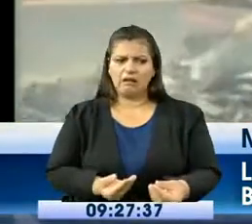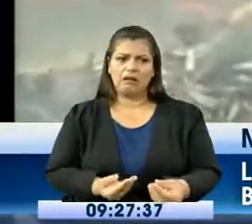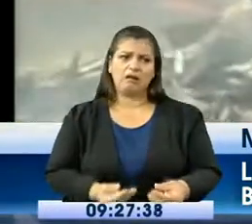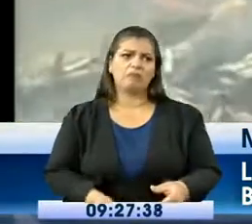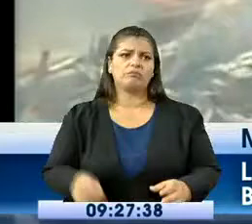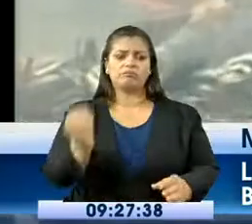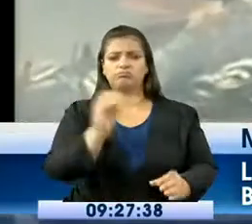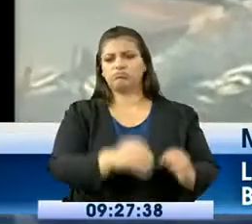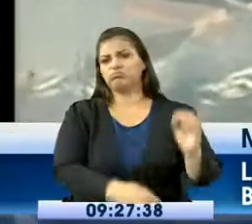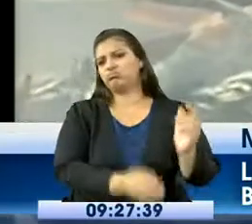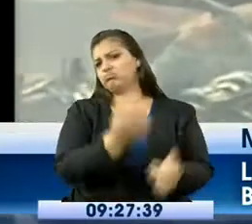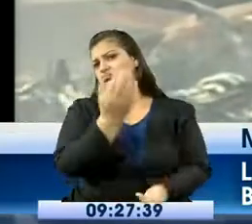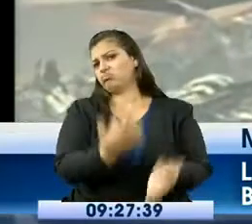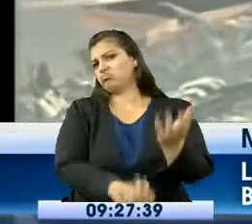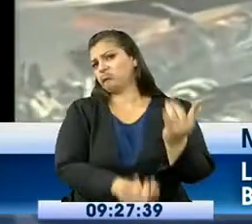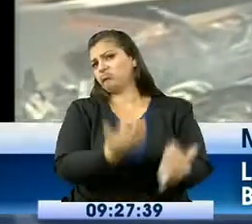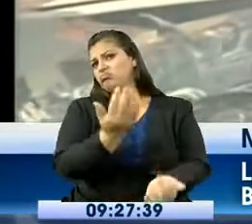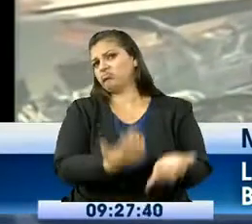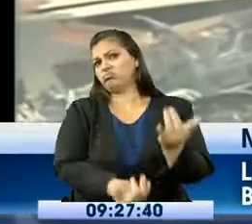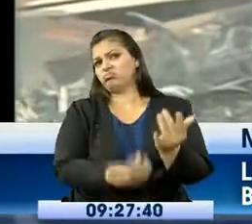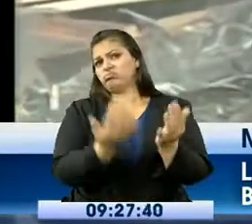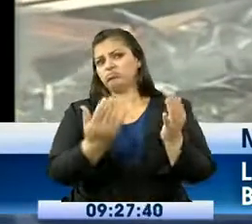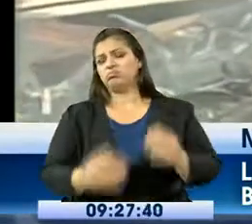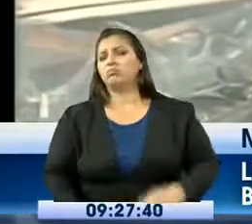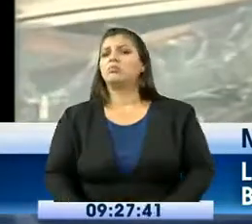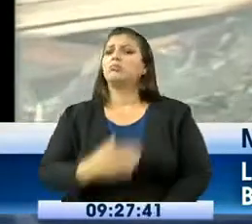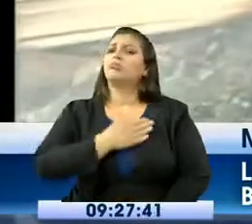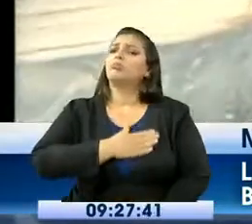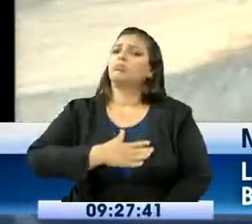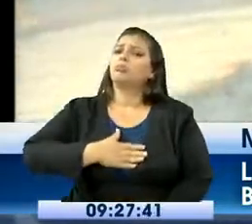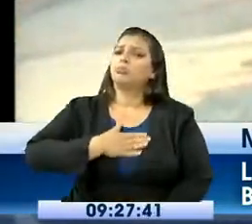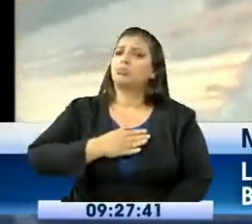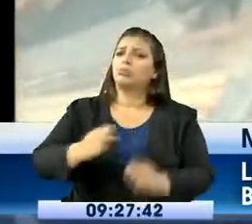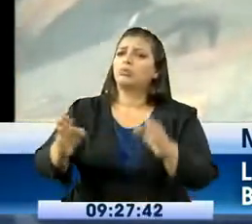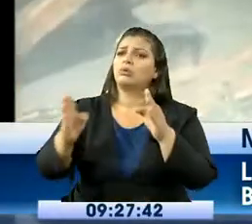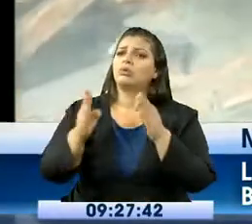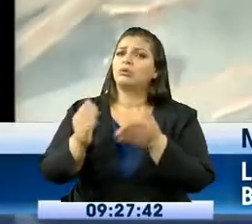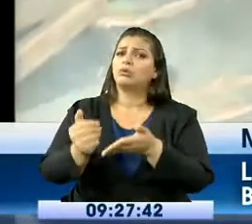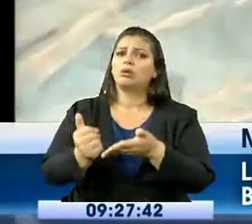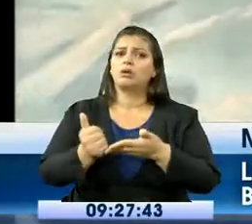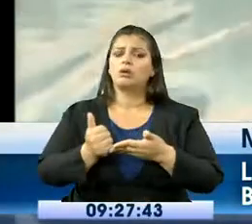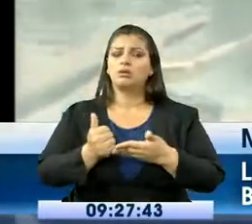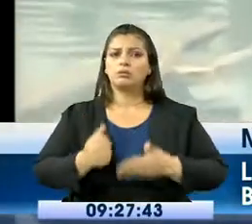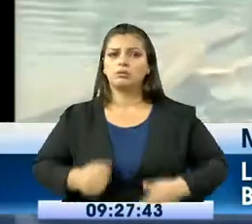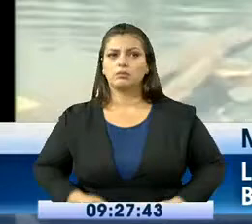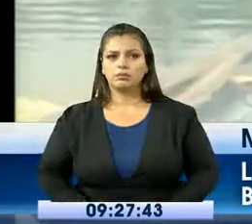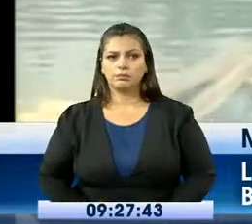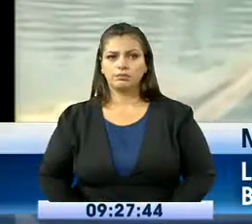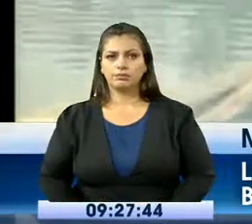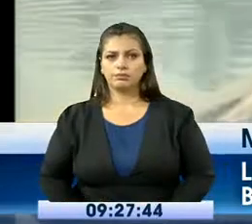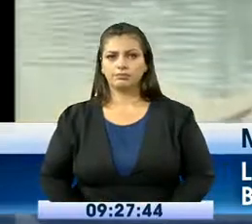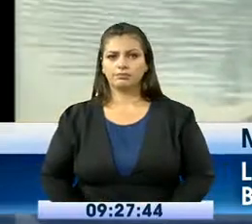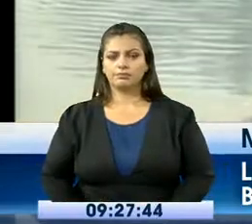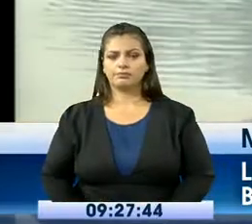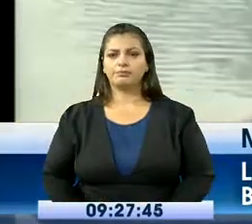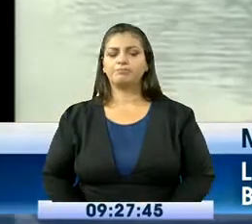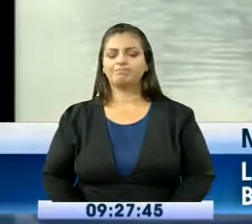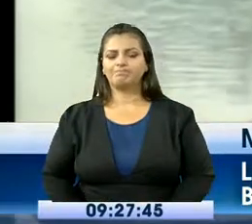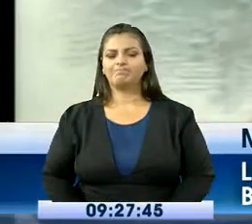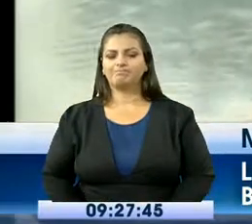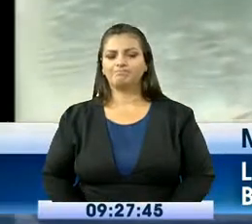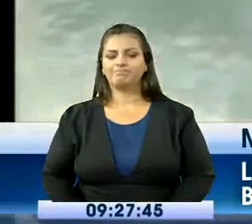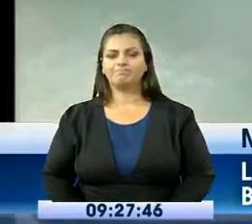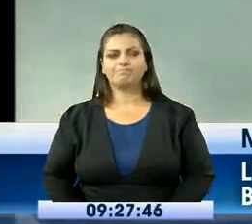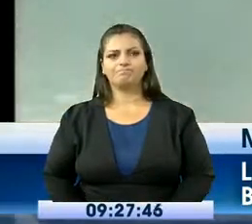llamó. Por favor, tome carta en el asunto para que, por favor, haga una solución. Ok, perfecto.